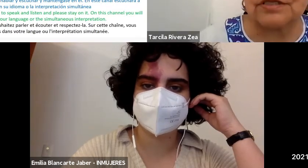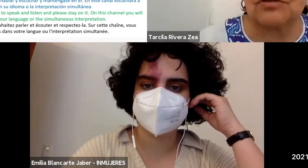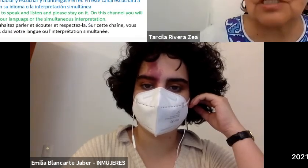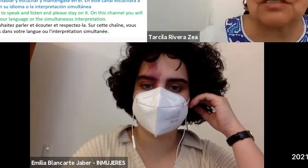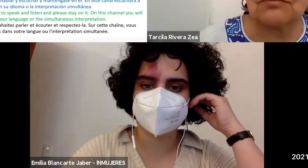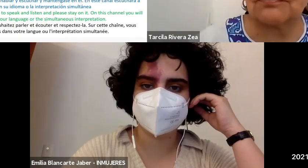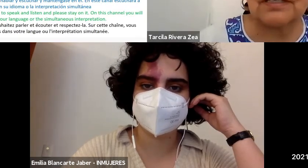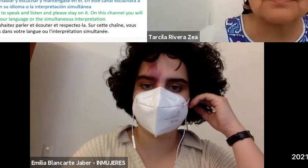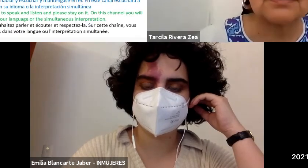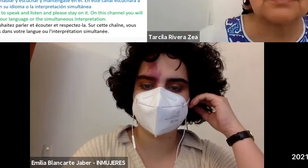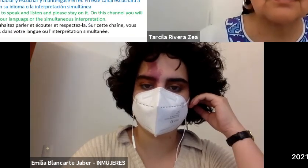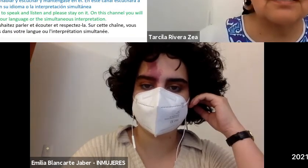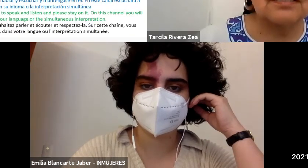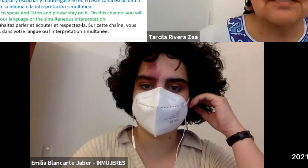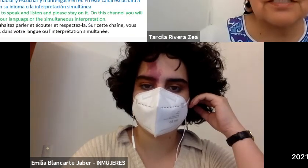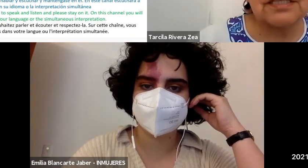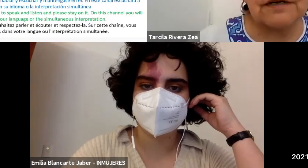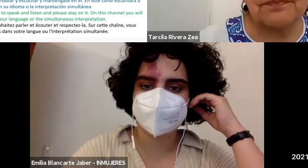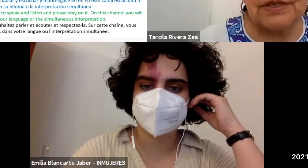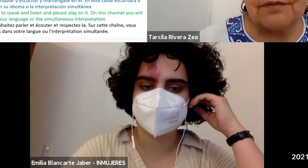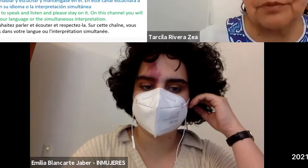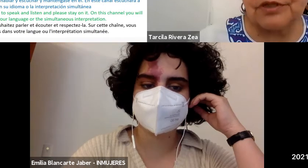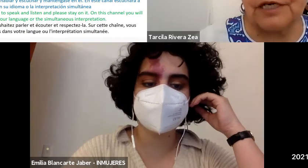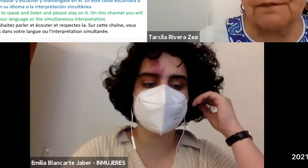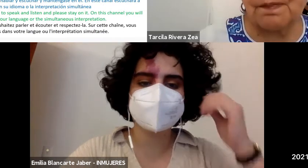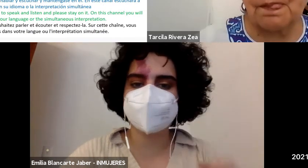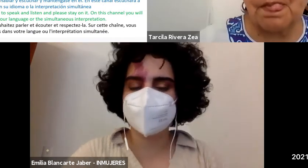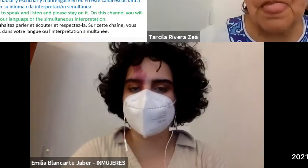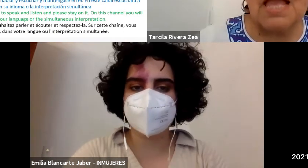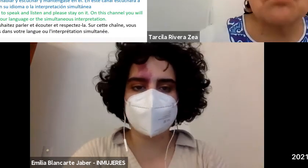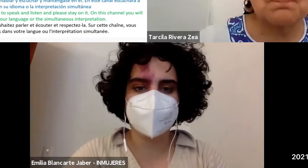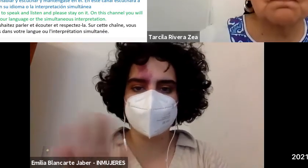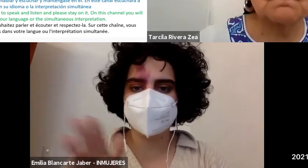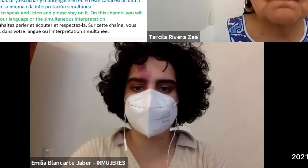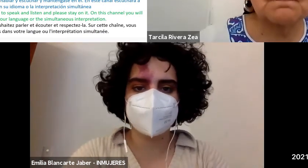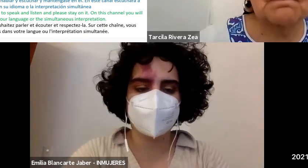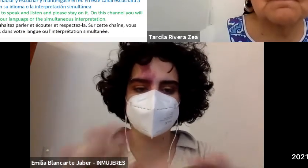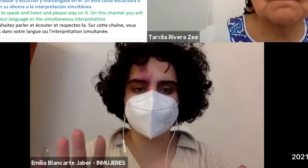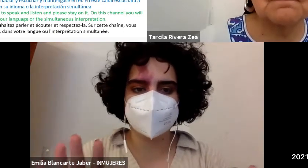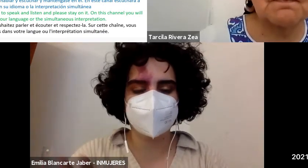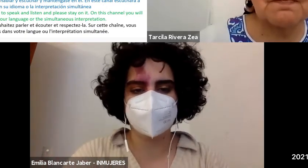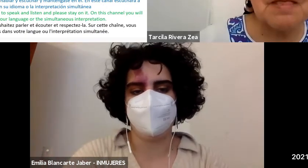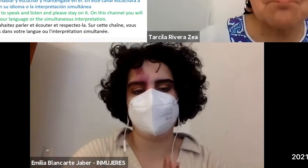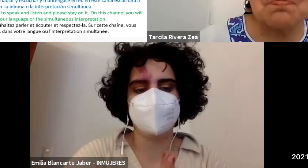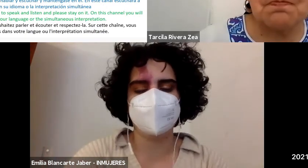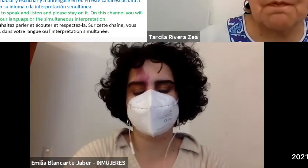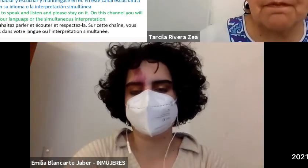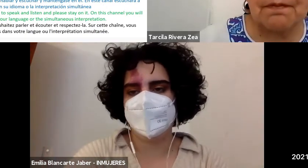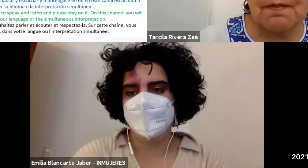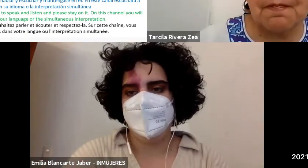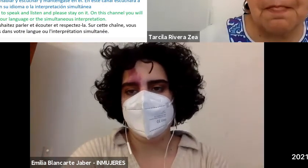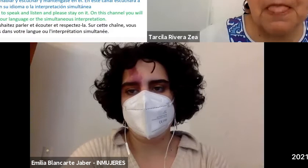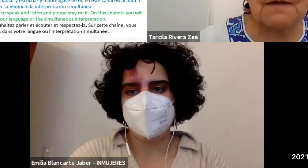me estaba diciendo que él entró fácil, etcétera. Porque sí, parece ser que ya para usted todo lo técnico quedó.